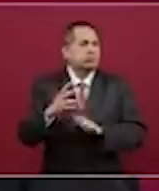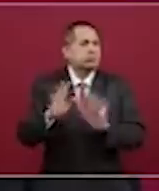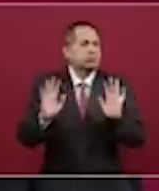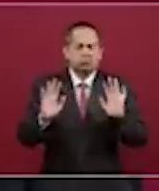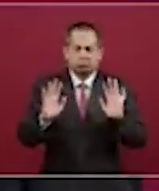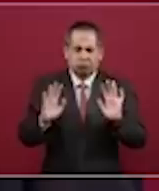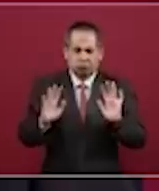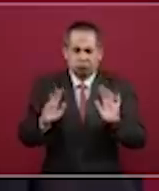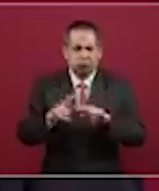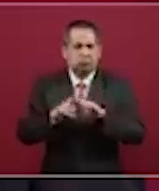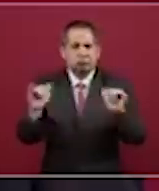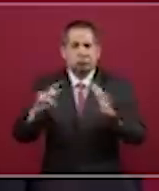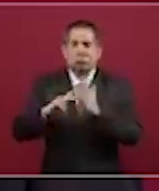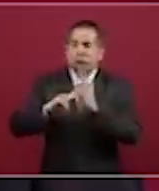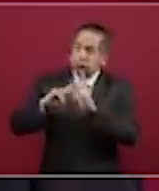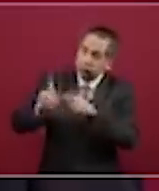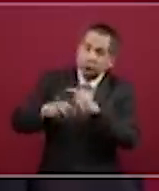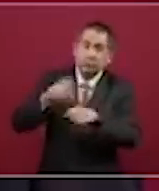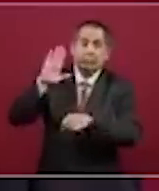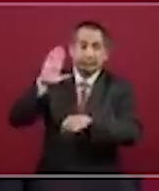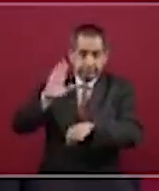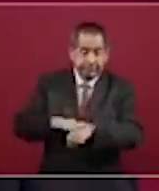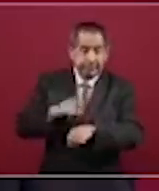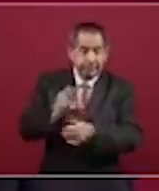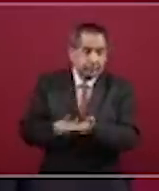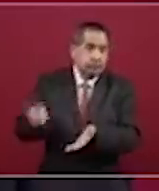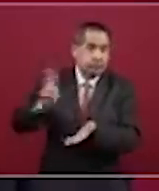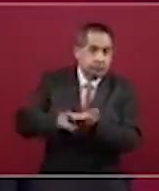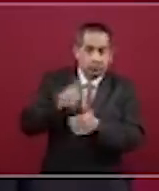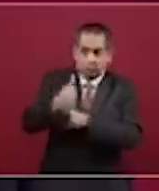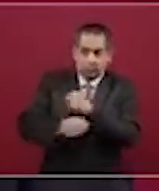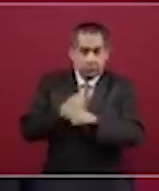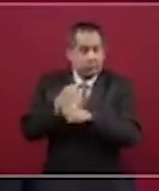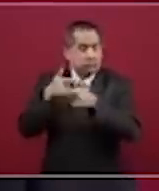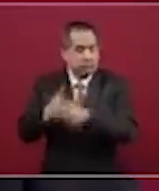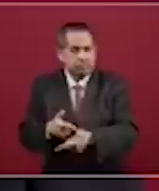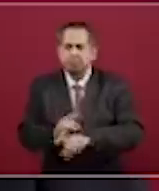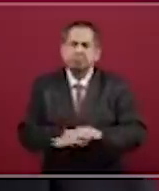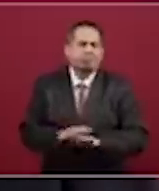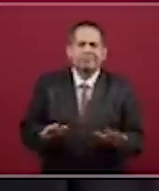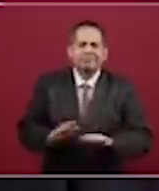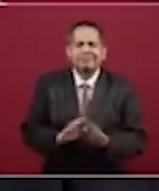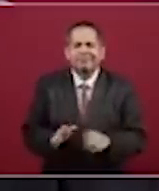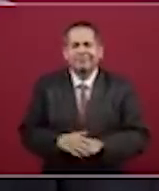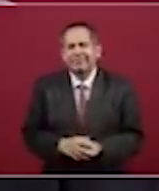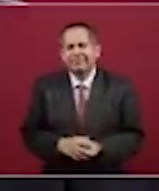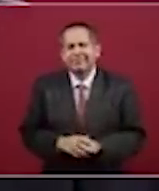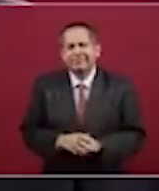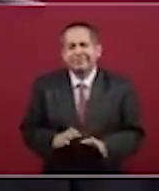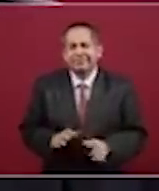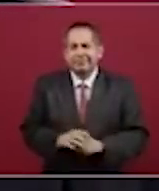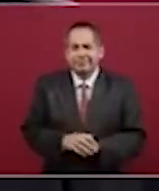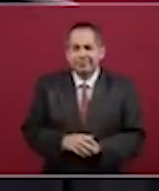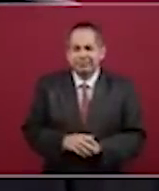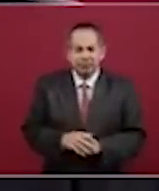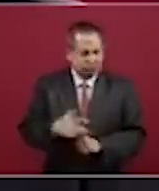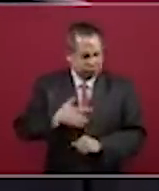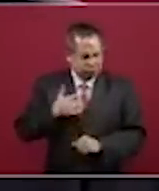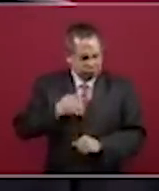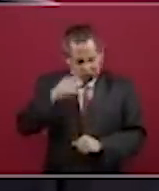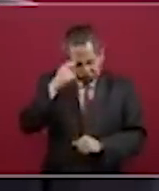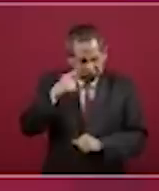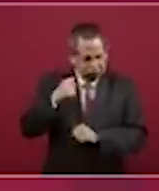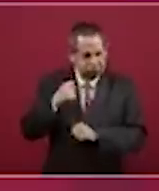circunstancia seguiría en el gobierno. Y además tengo la